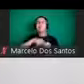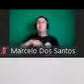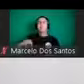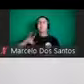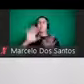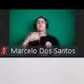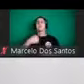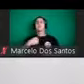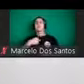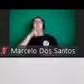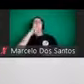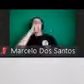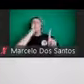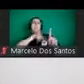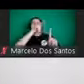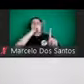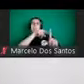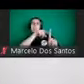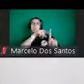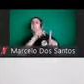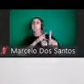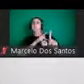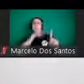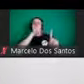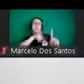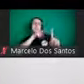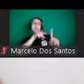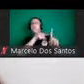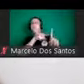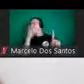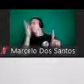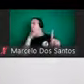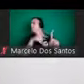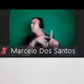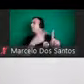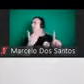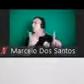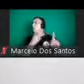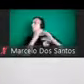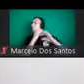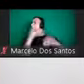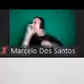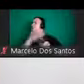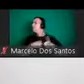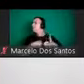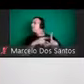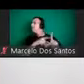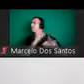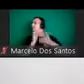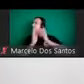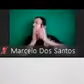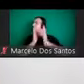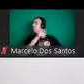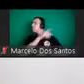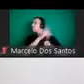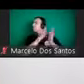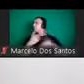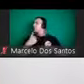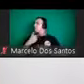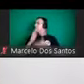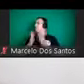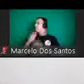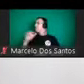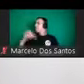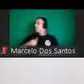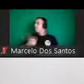él no entiende, yo no puedo comunicarme con él porque yo no manejo lengua de señas y él no escucha o